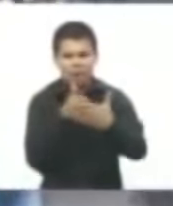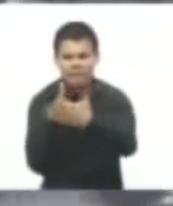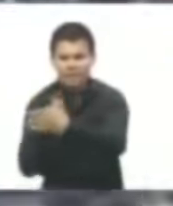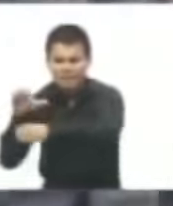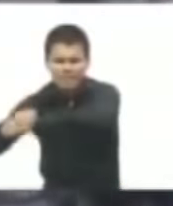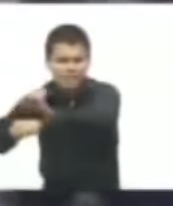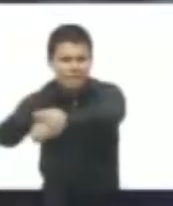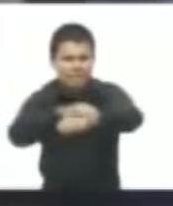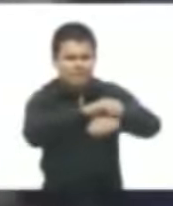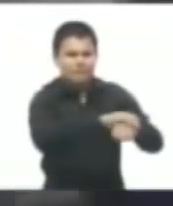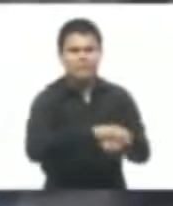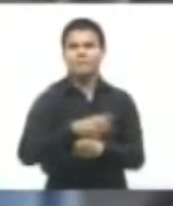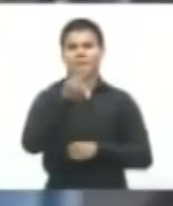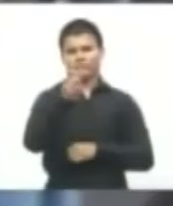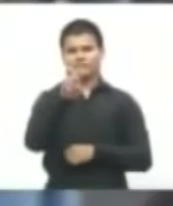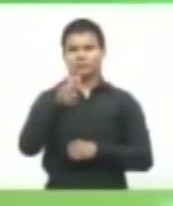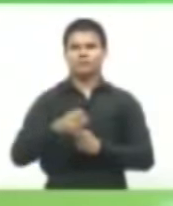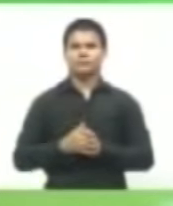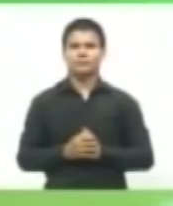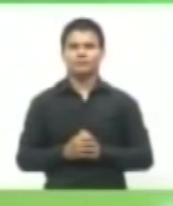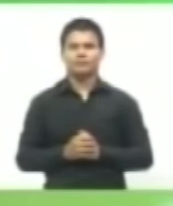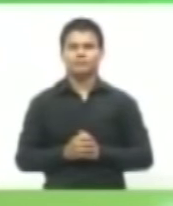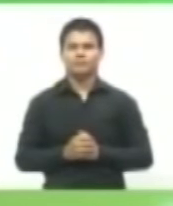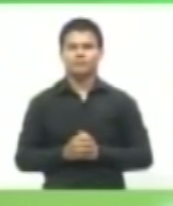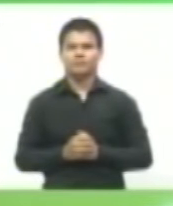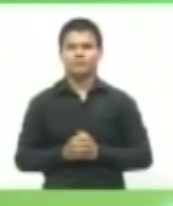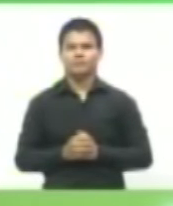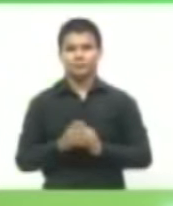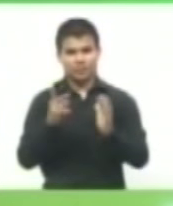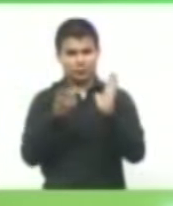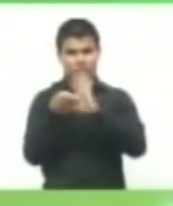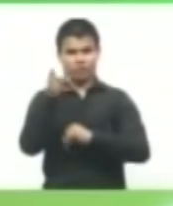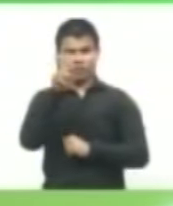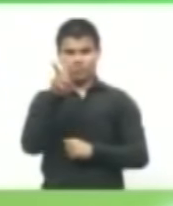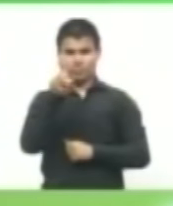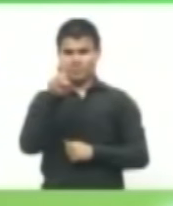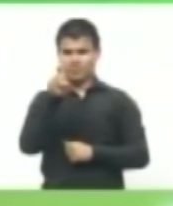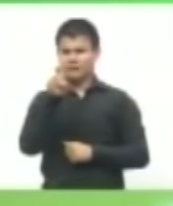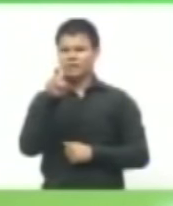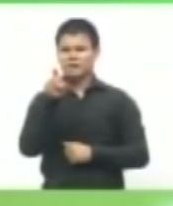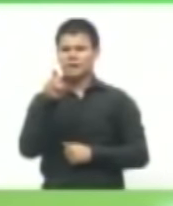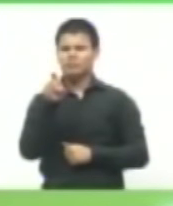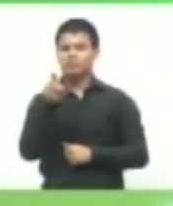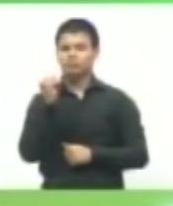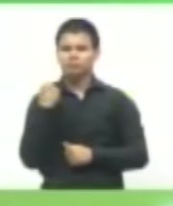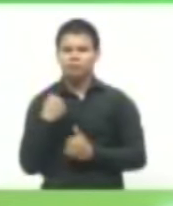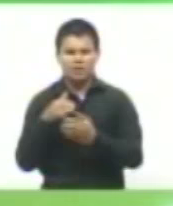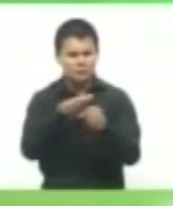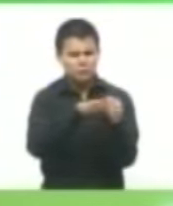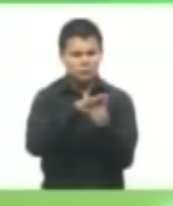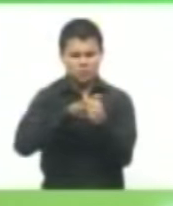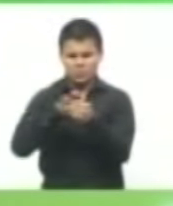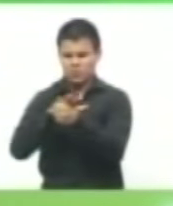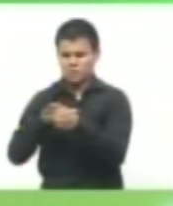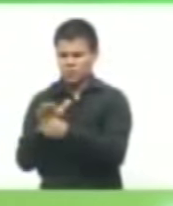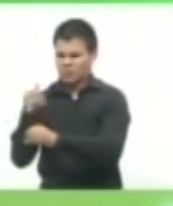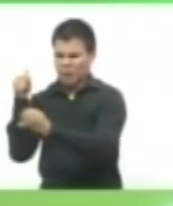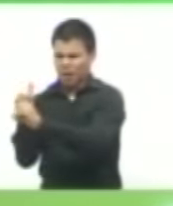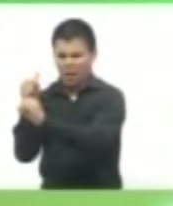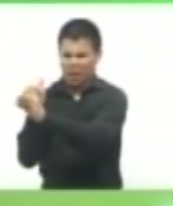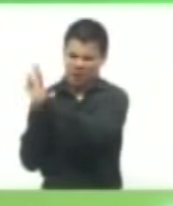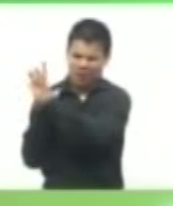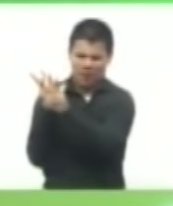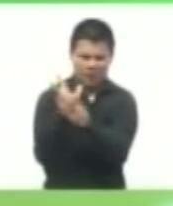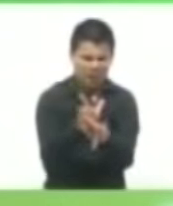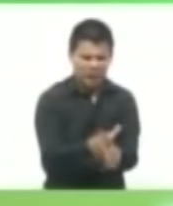la SIJIN y el CTI. El 2016 fue el año con más casos de abuso sexual en Colombia. En la región Caribe, los casos